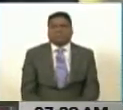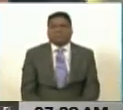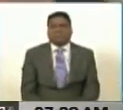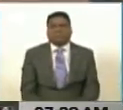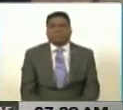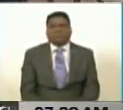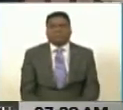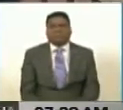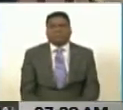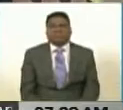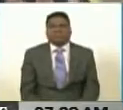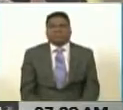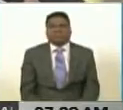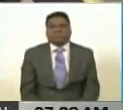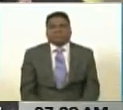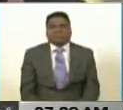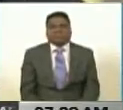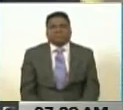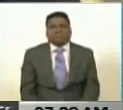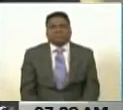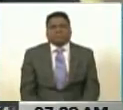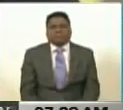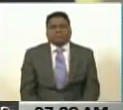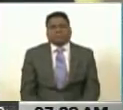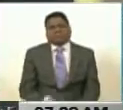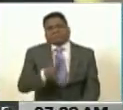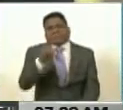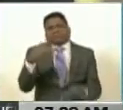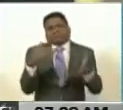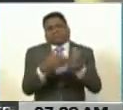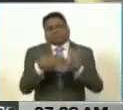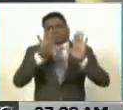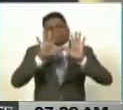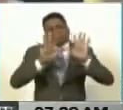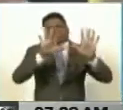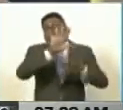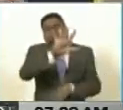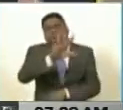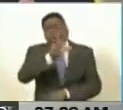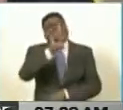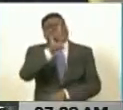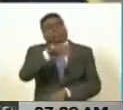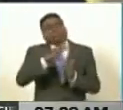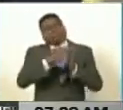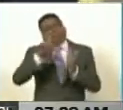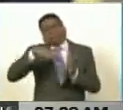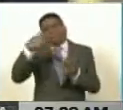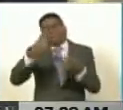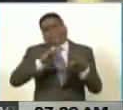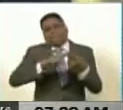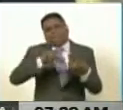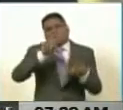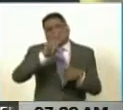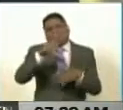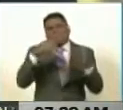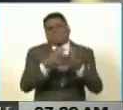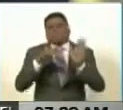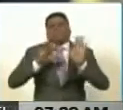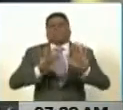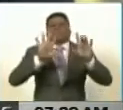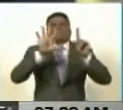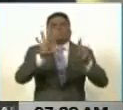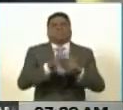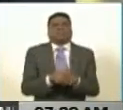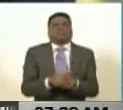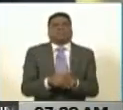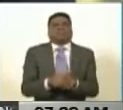fue la gestión del 2015 y el 2016 y la que fue el 2013-2014, te pudiera